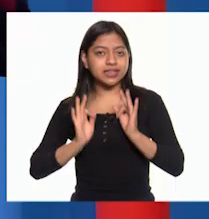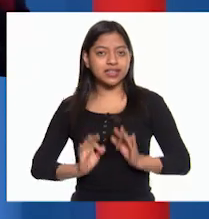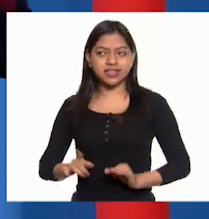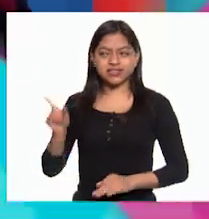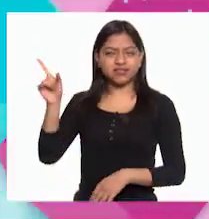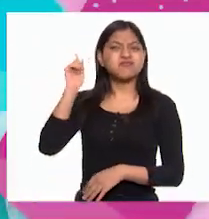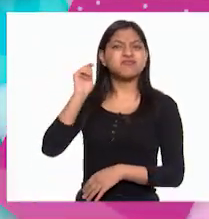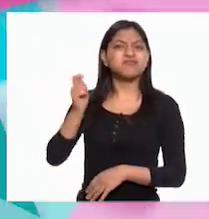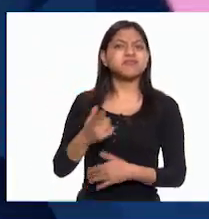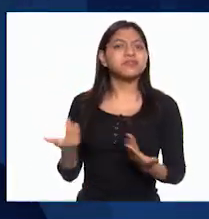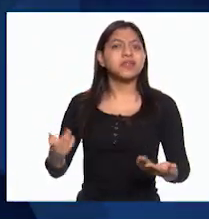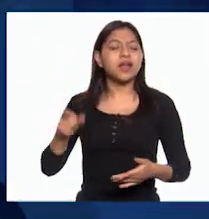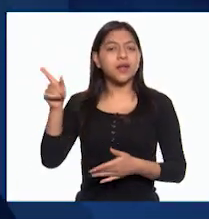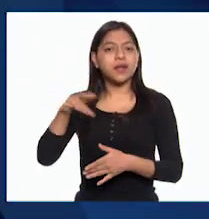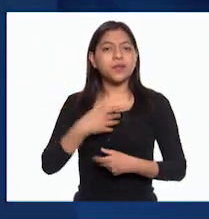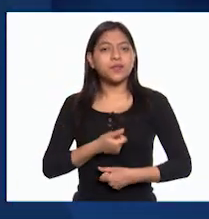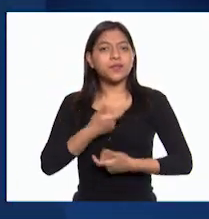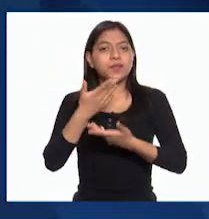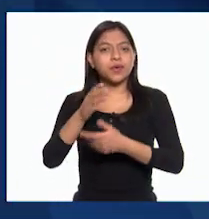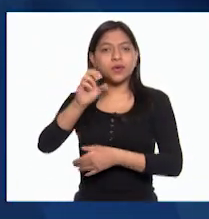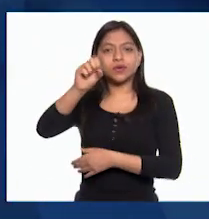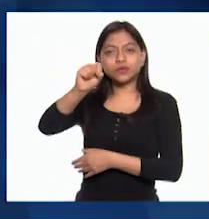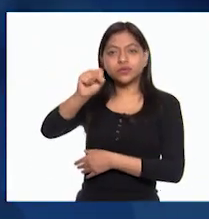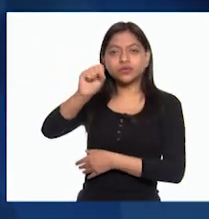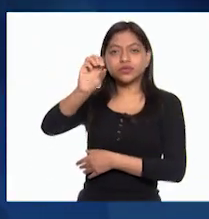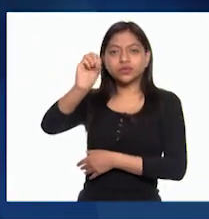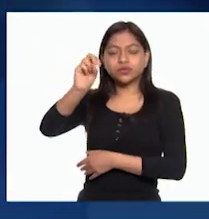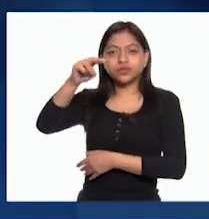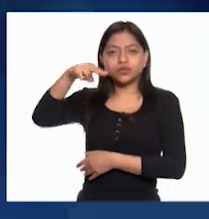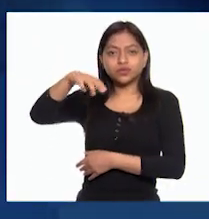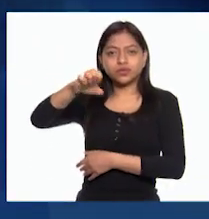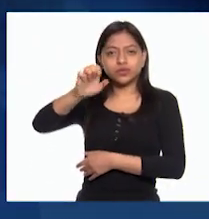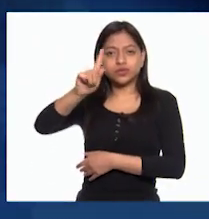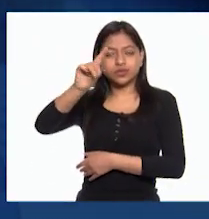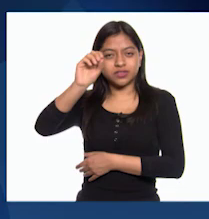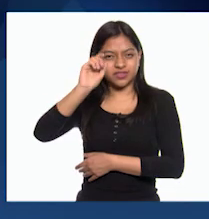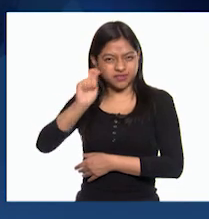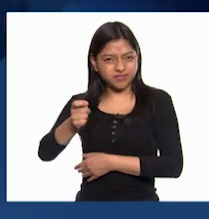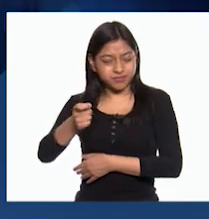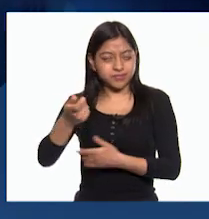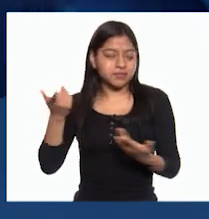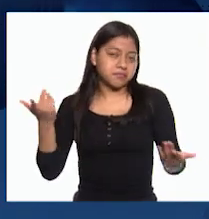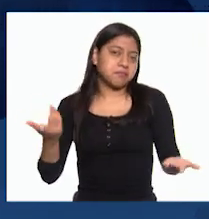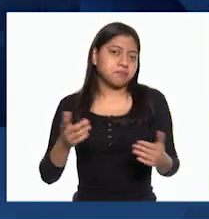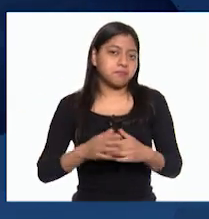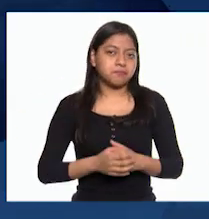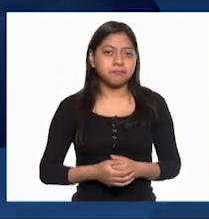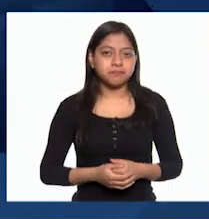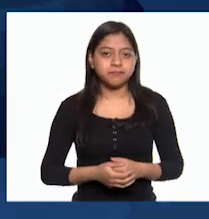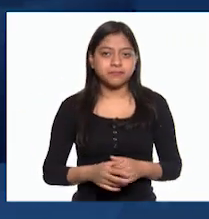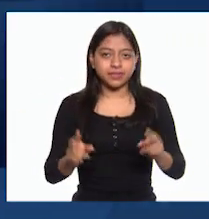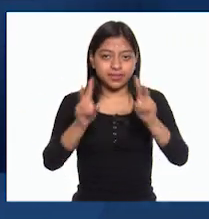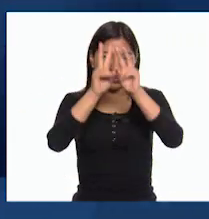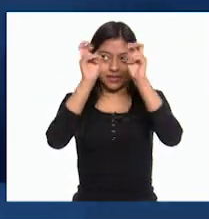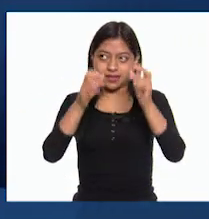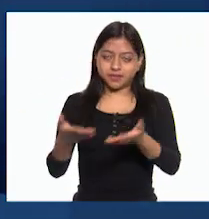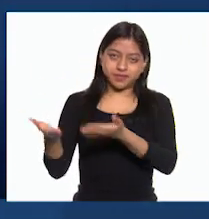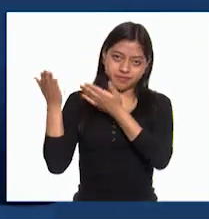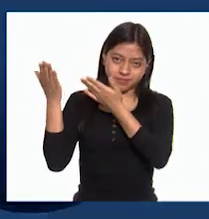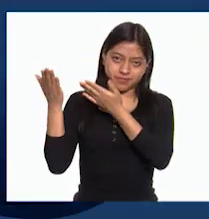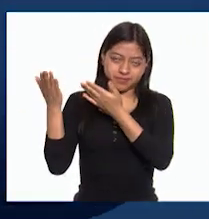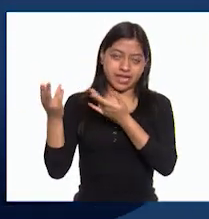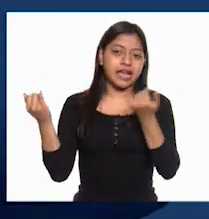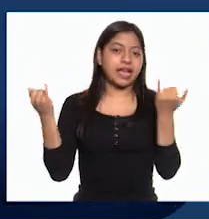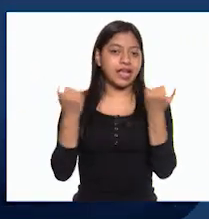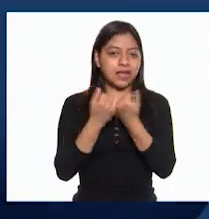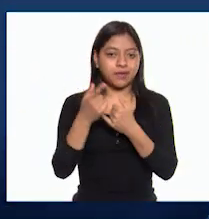Yo lo sé. De un soneto, lo cual es señalado primero que nada, pues en el título y